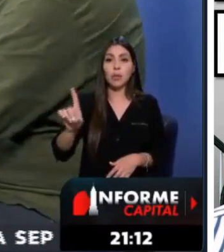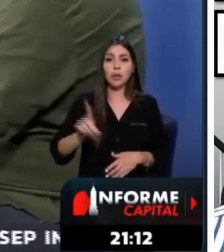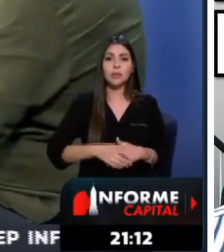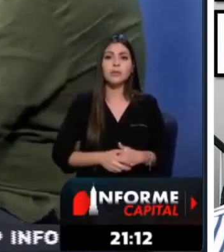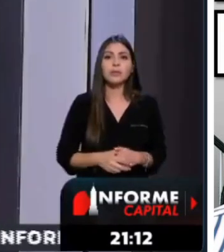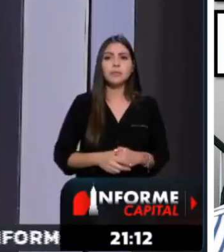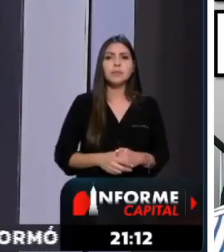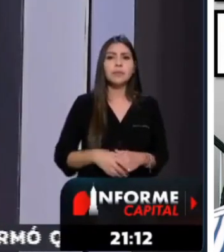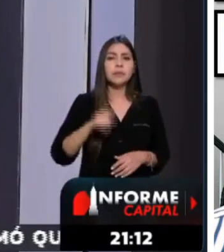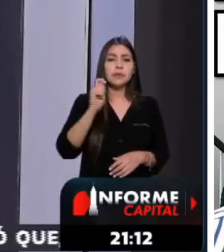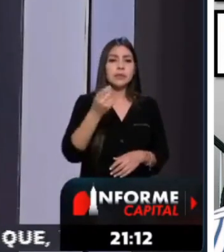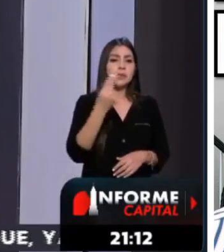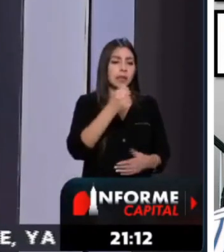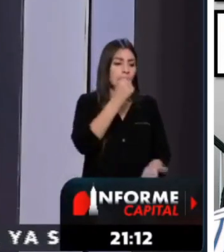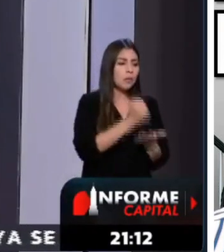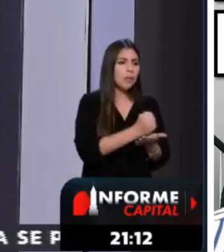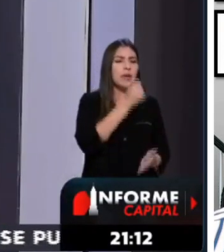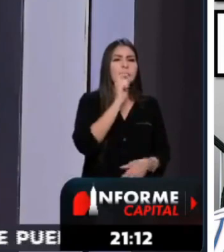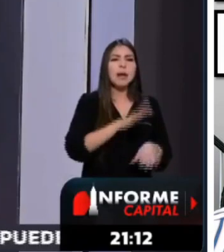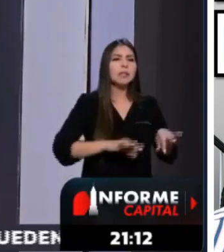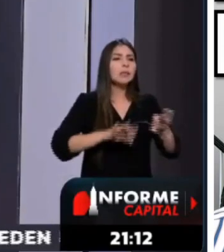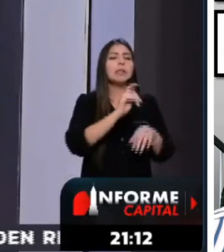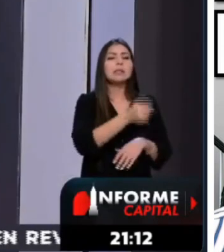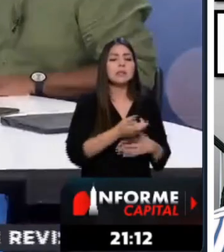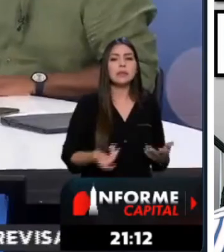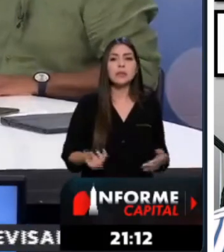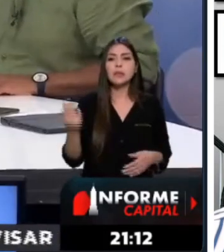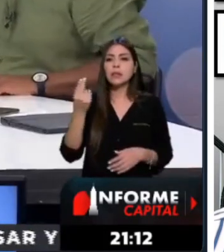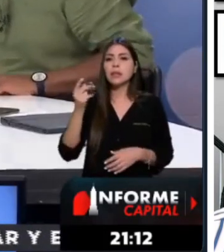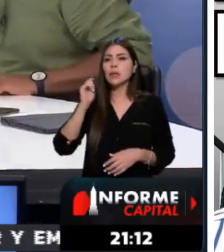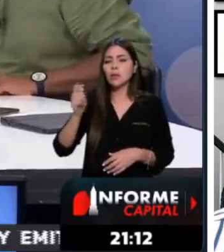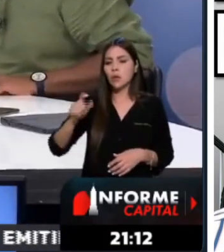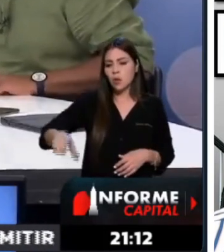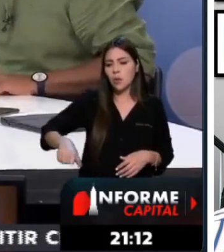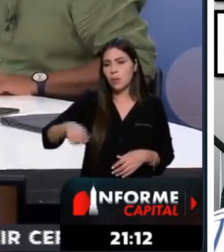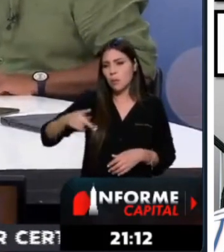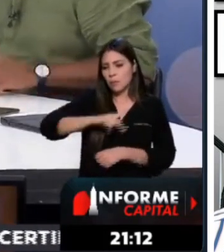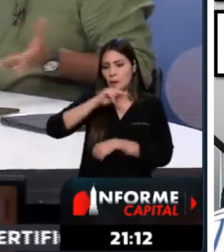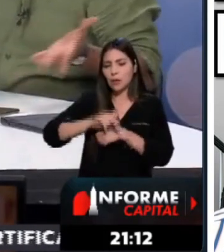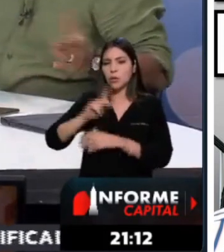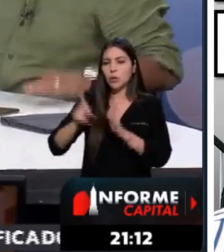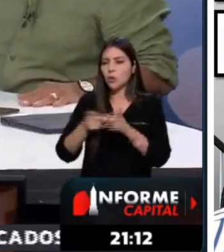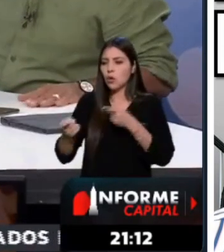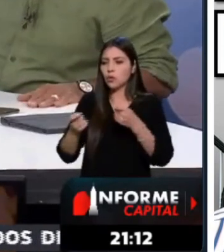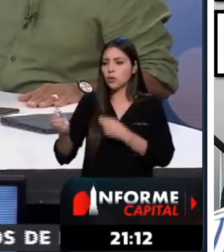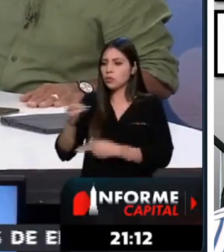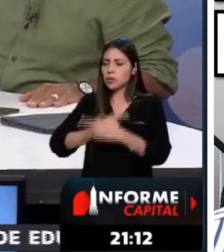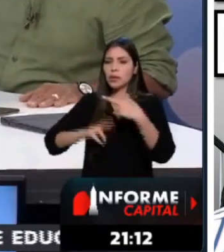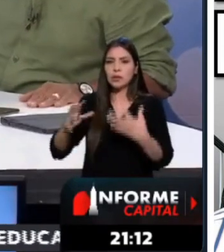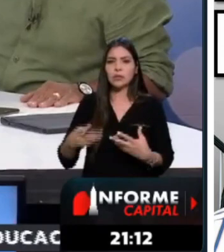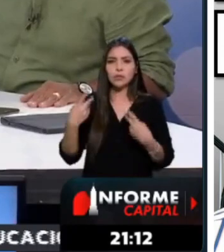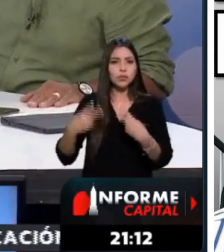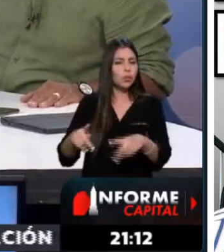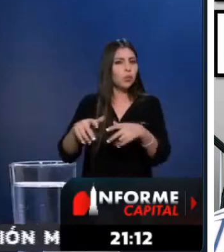sustancial? Lo sustancial es que el Estado recupere el control. Lo que tenemos en Francia. La participación entre